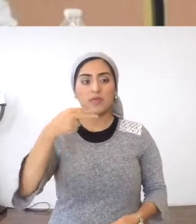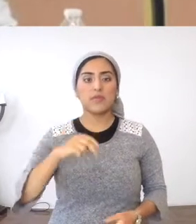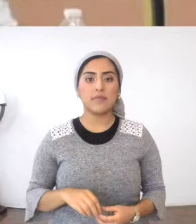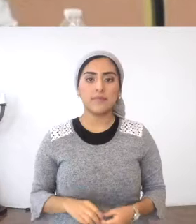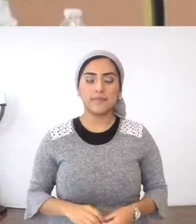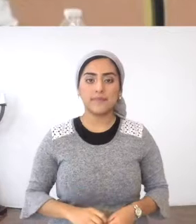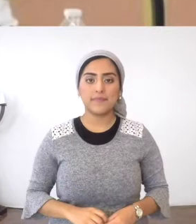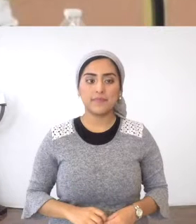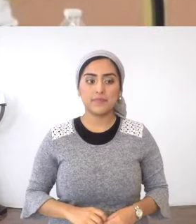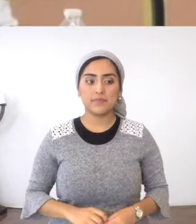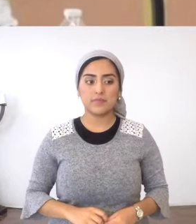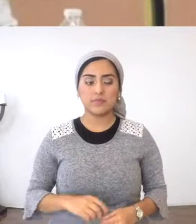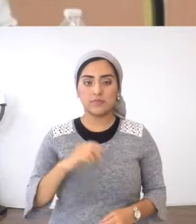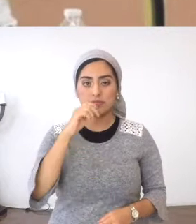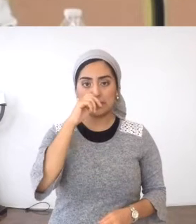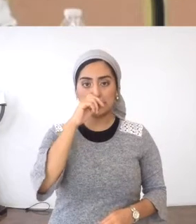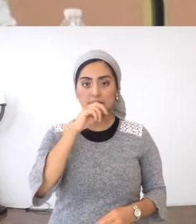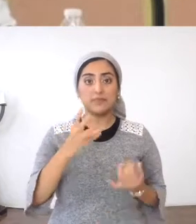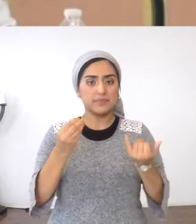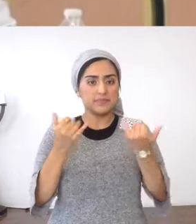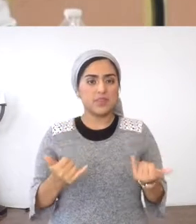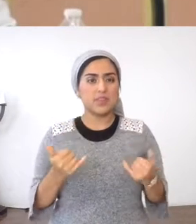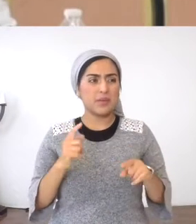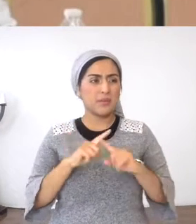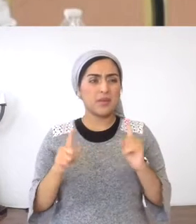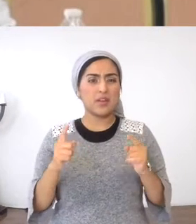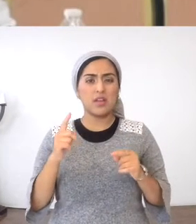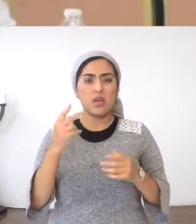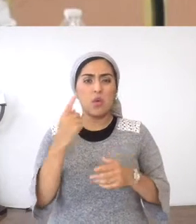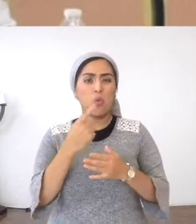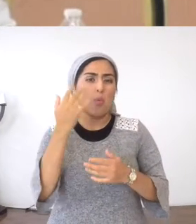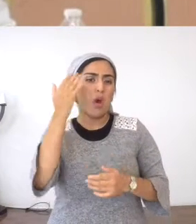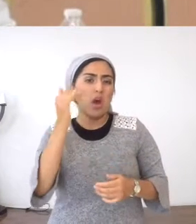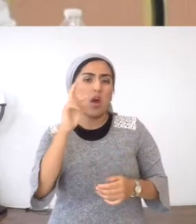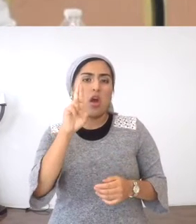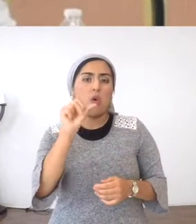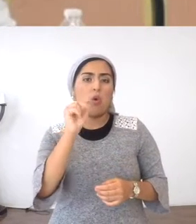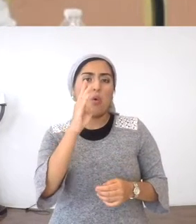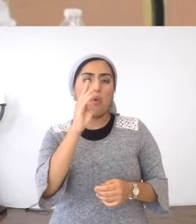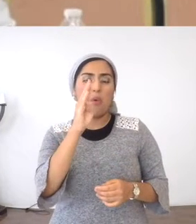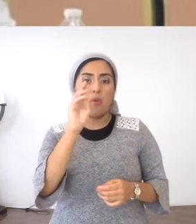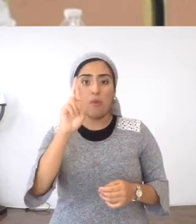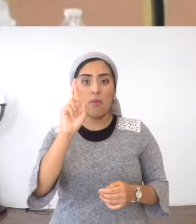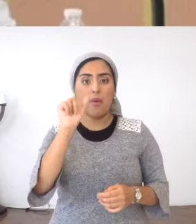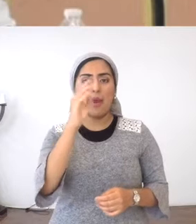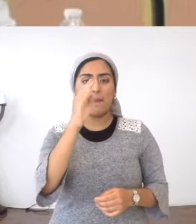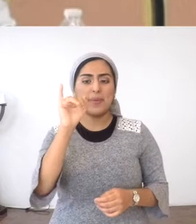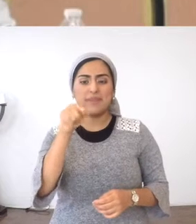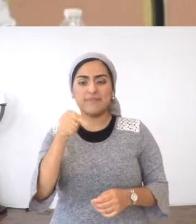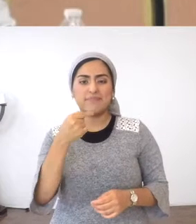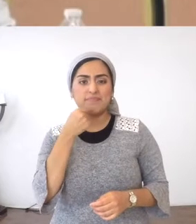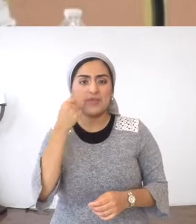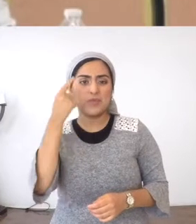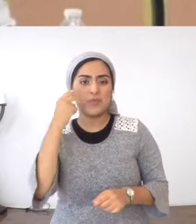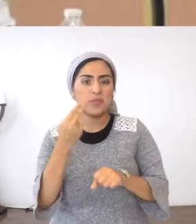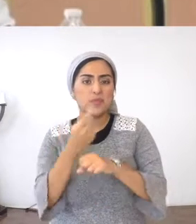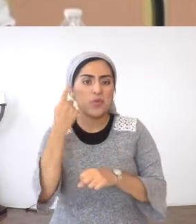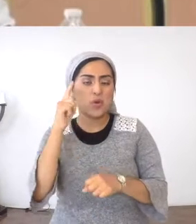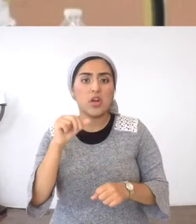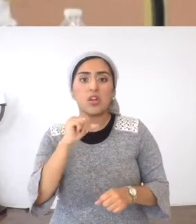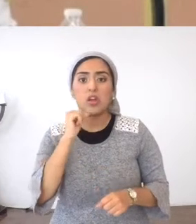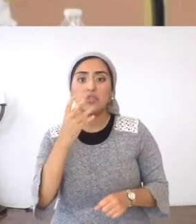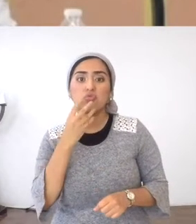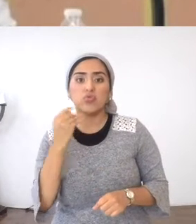Mandamientos Para los hijos De Noaj Ahora Pero en que se basan Los rabinos Del judaísmo Ortodoxo Para decir que Los